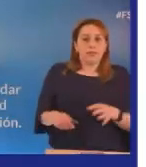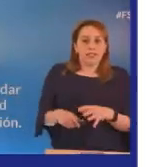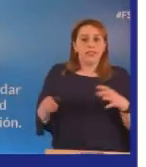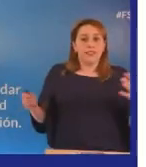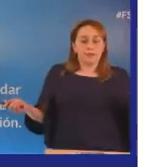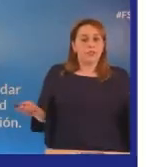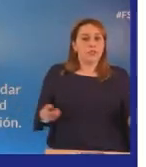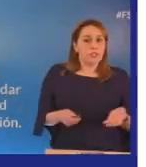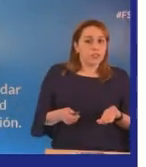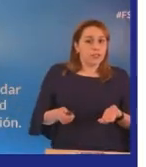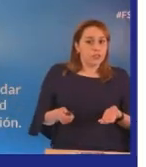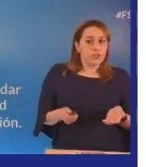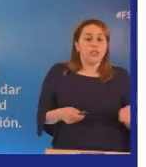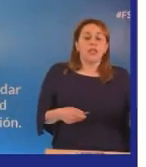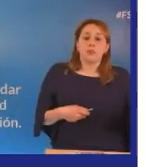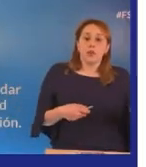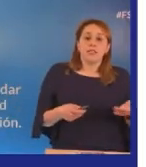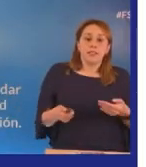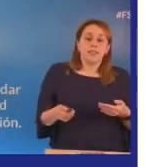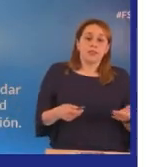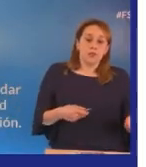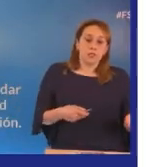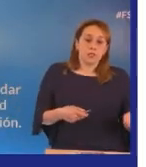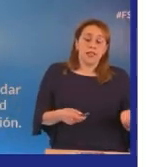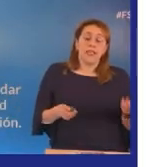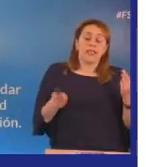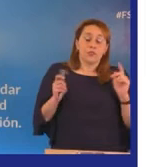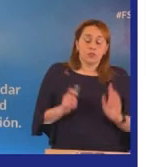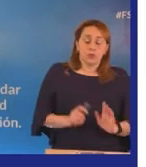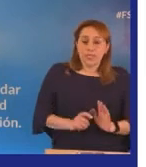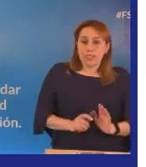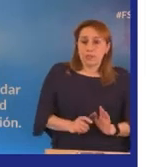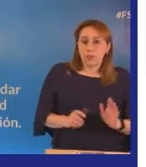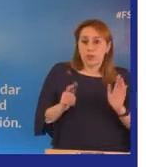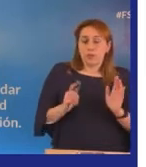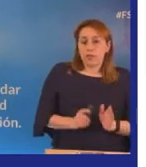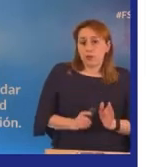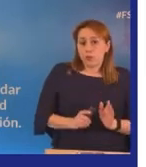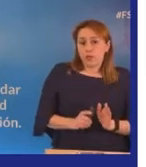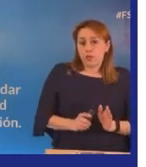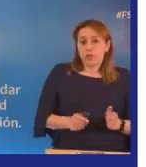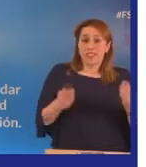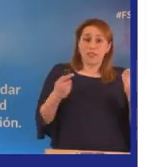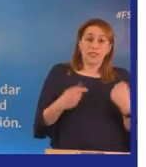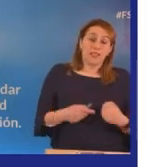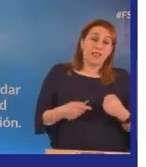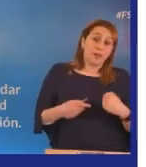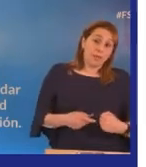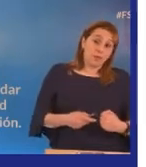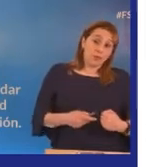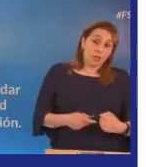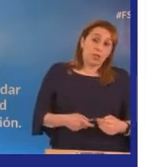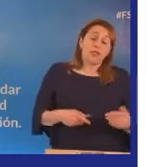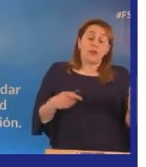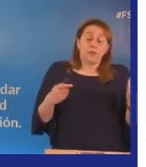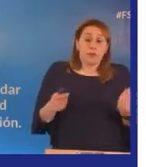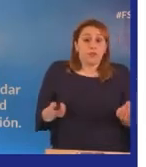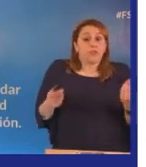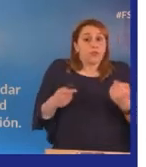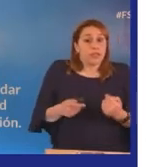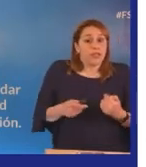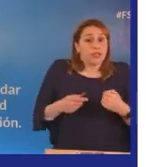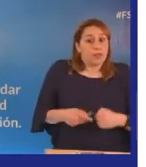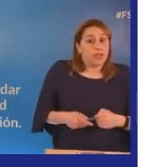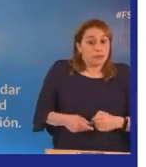ayudarle que mediante elementos externos él pueda hacer las cosas, y eso es buenísimo porque para el cuidador sería una tarea menos y una